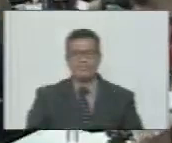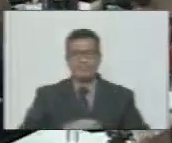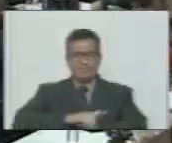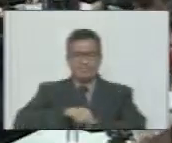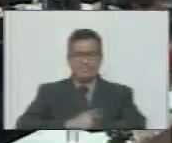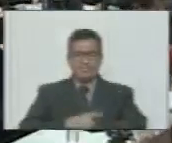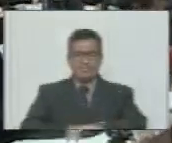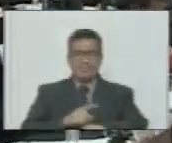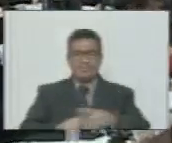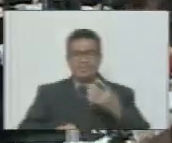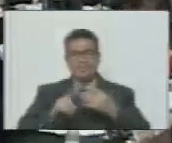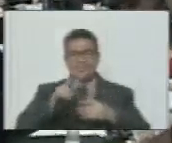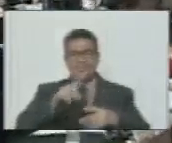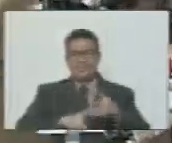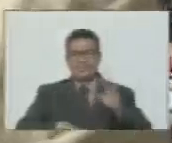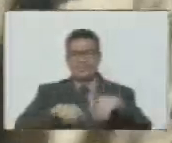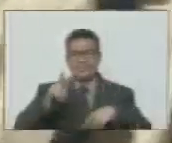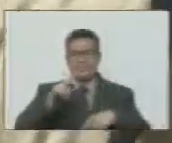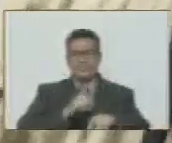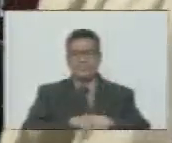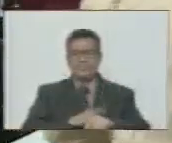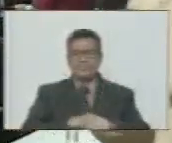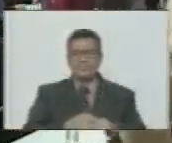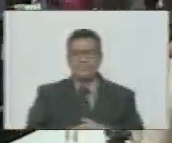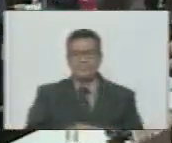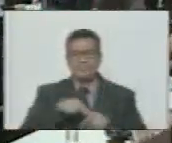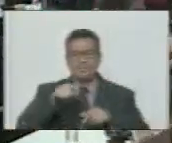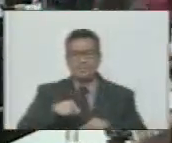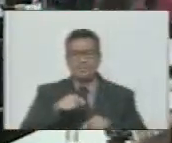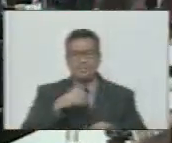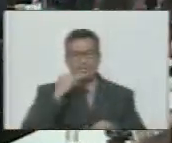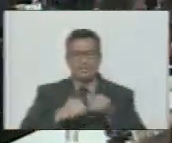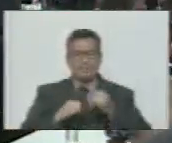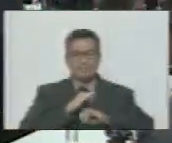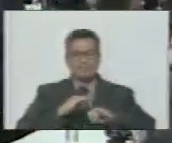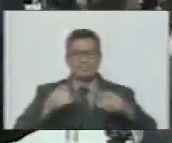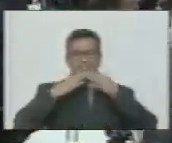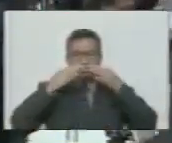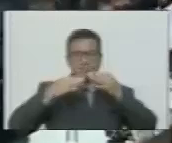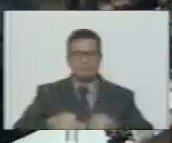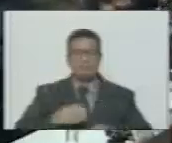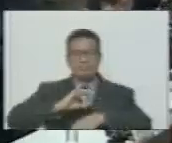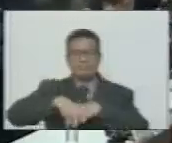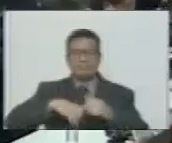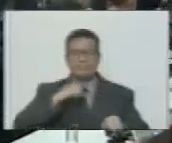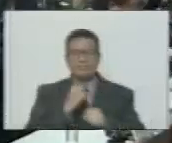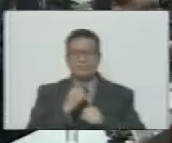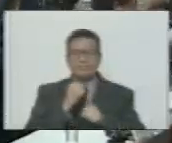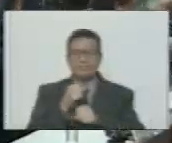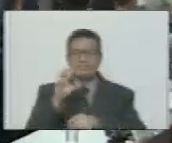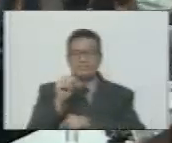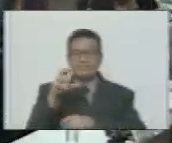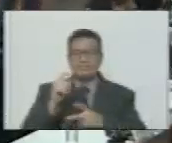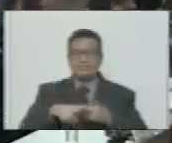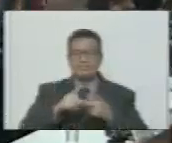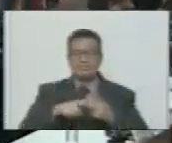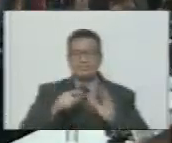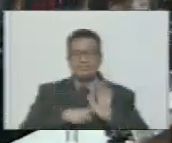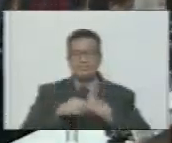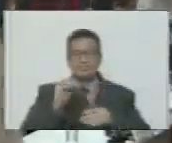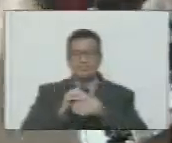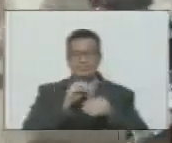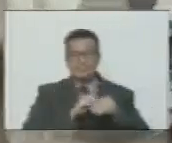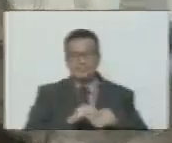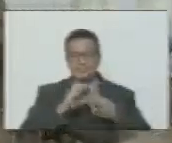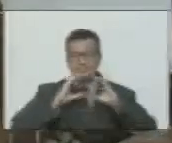Cuando el reloj en Caracas, Venezuela marca las 2:12 de la tarde, acaba de terminar de manera oficial esta jornada parlamentaria, esta sesión